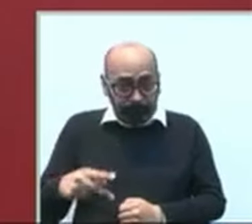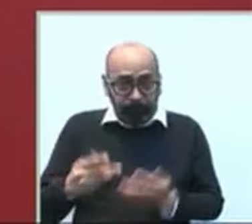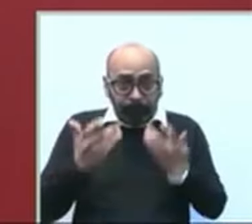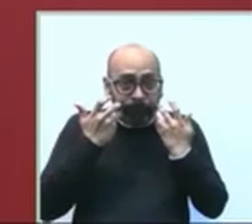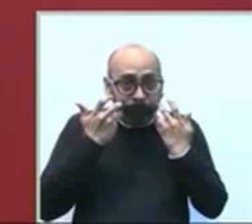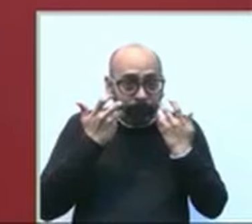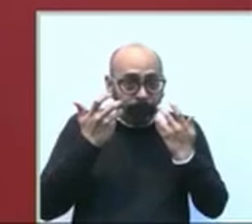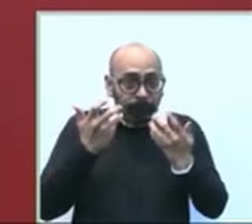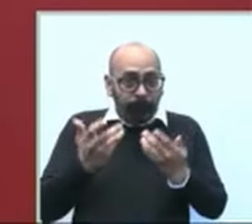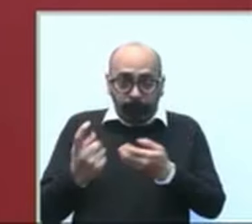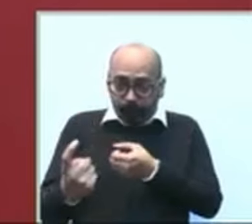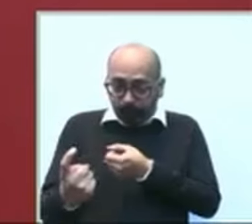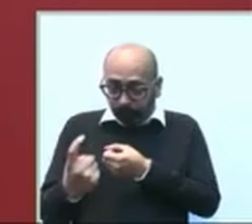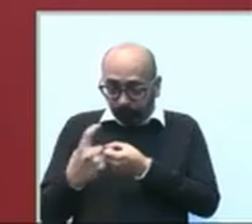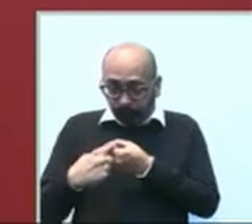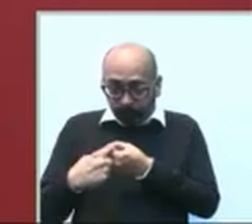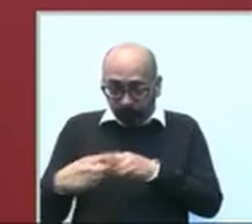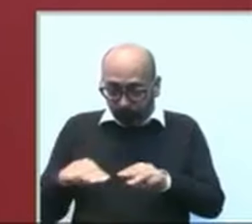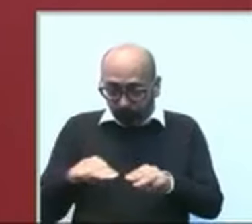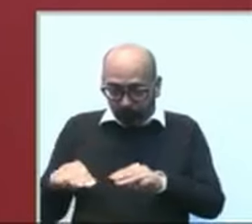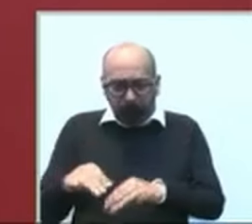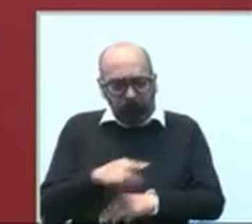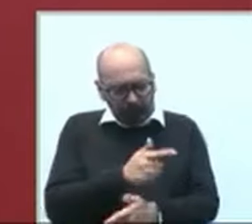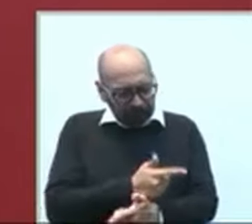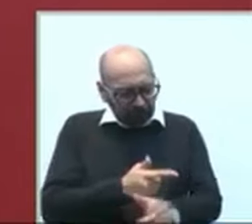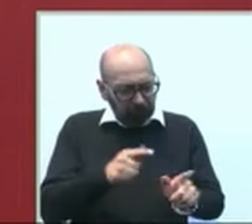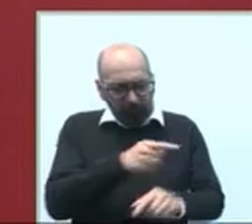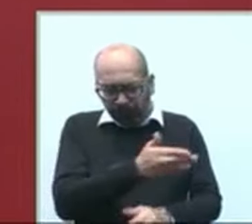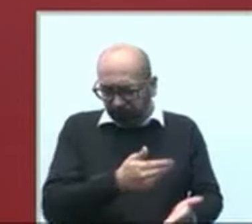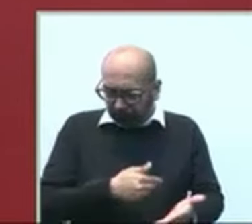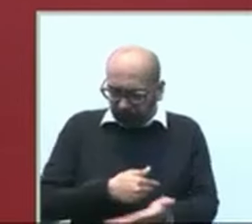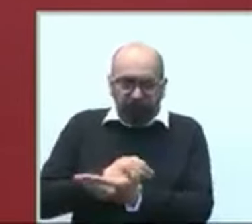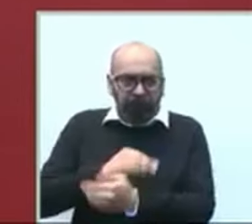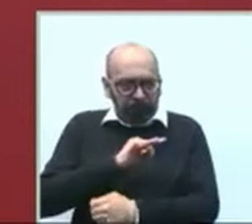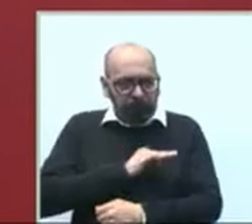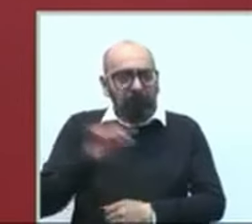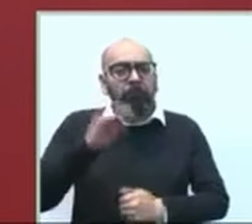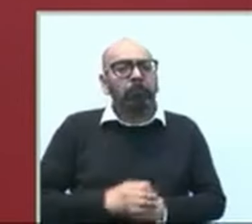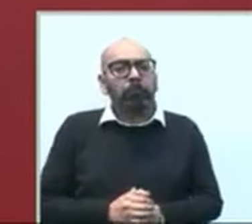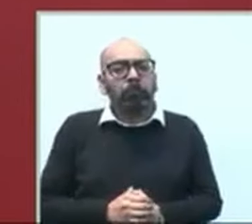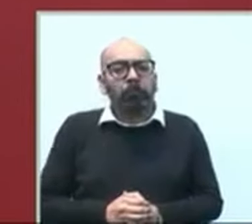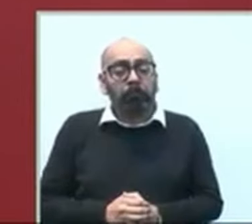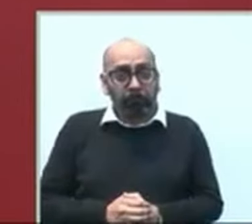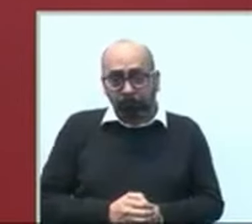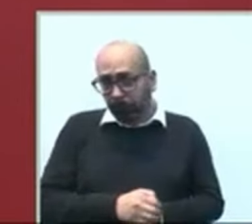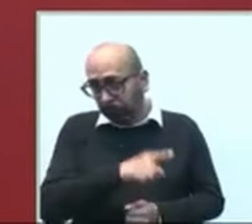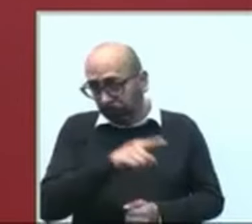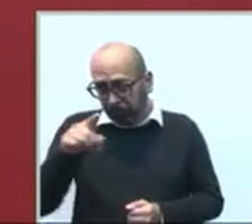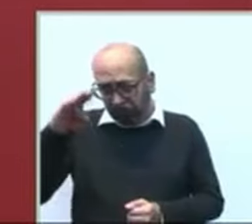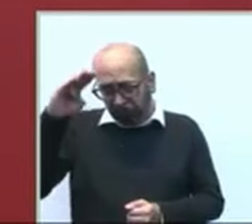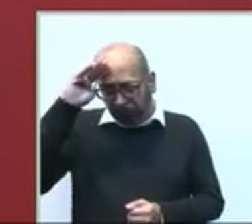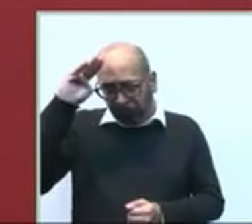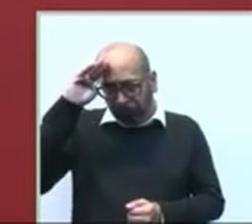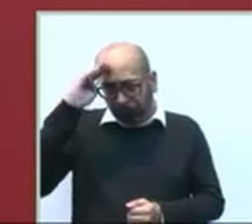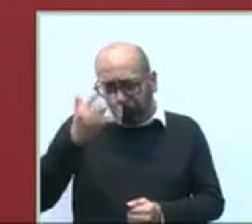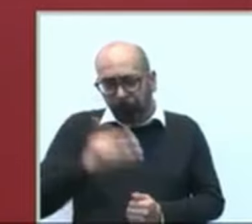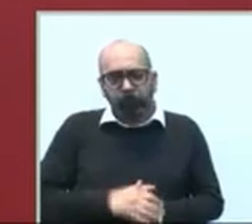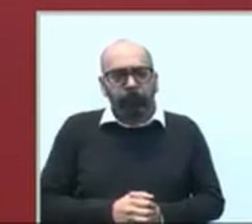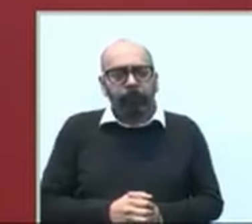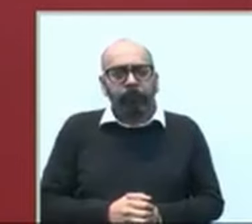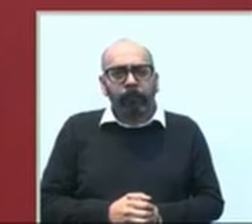muchísimas resistencias. Y los propios países protegiendo, sí, veces, no todos, pero algunos han venido obstaculizando y meten amparos y meten suspensiones y